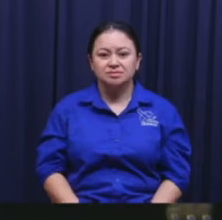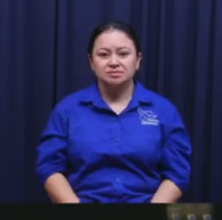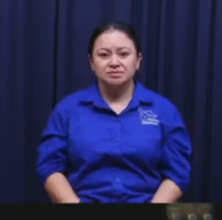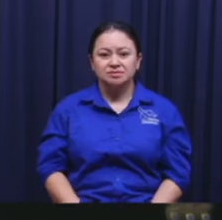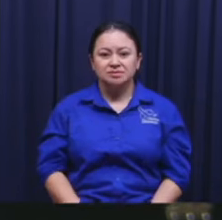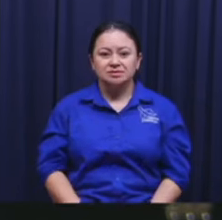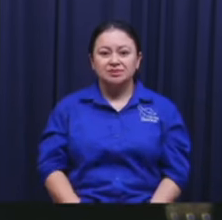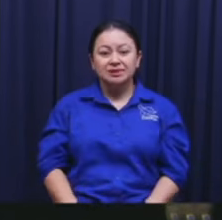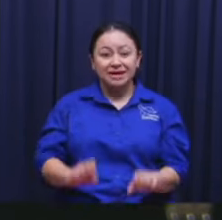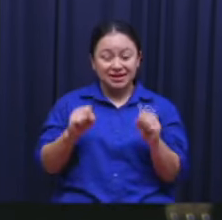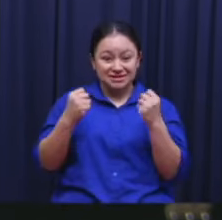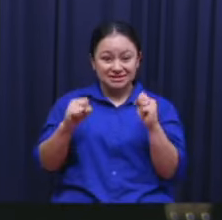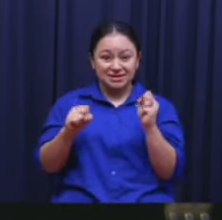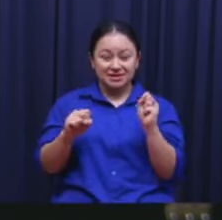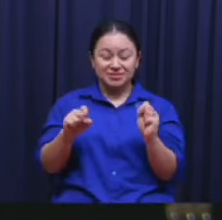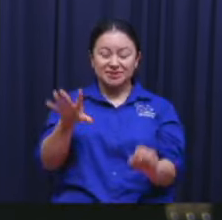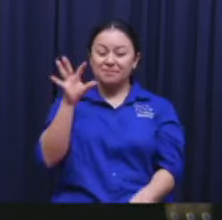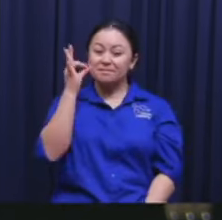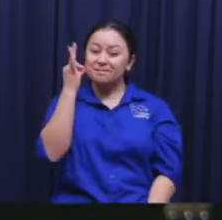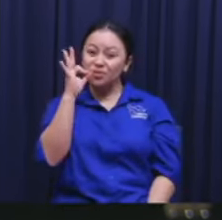una mamacita,